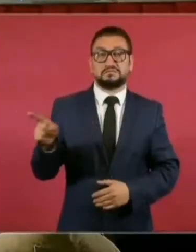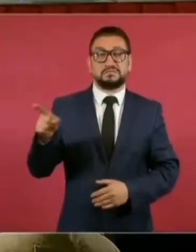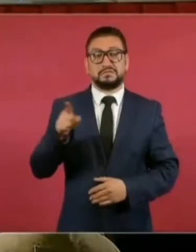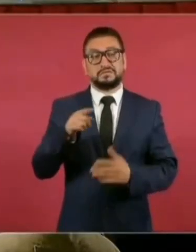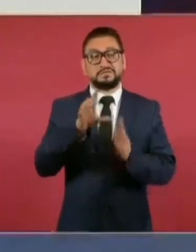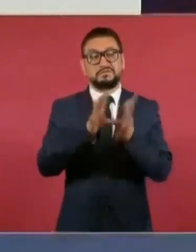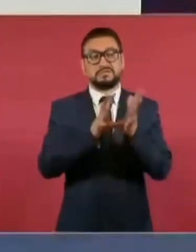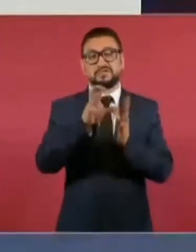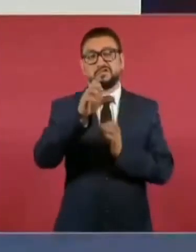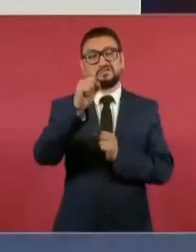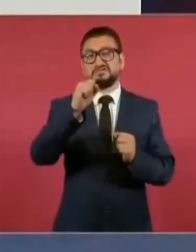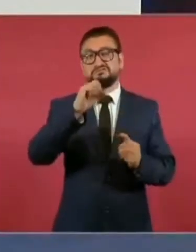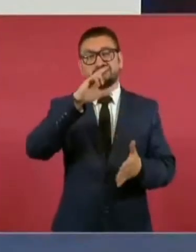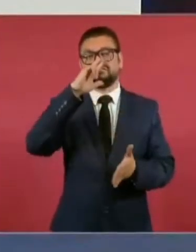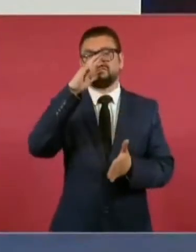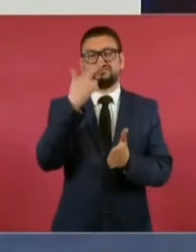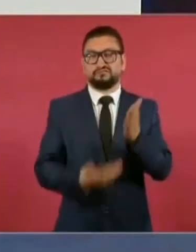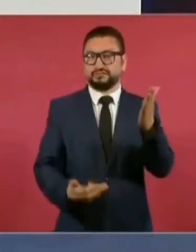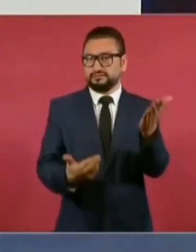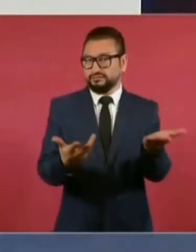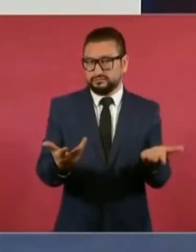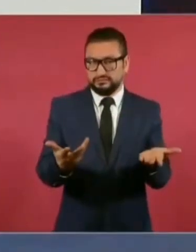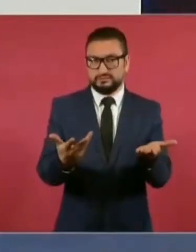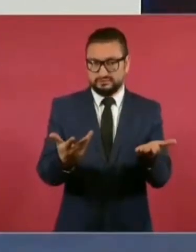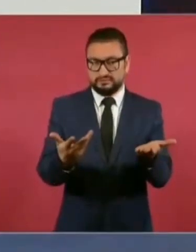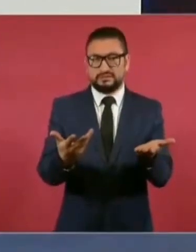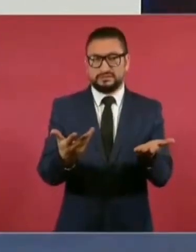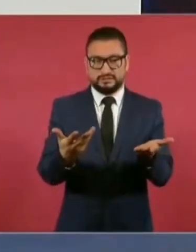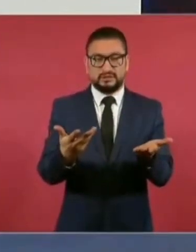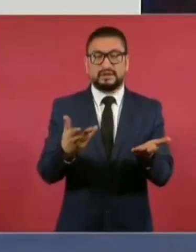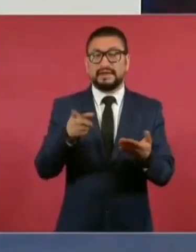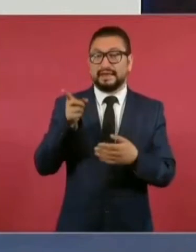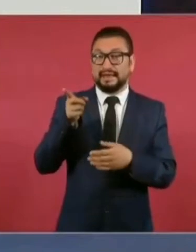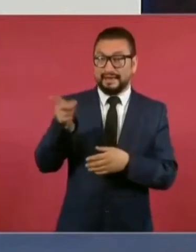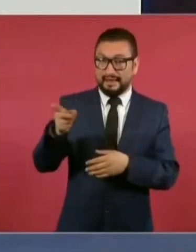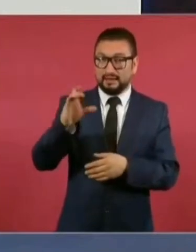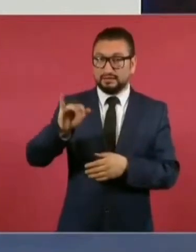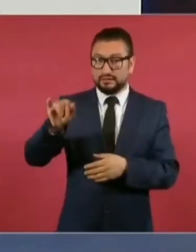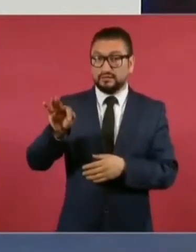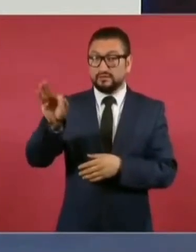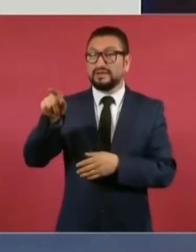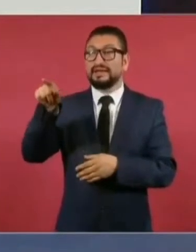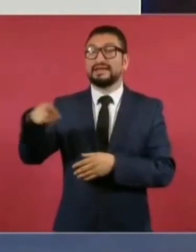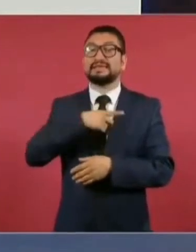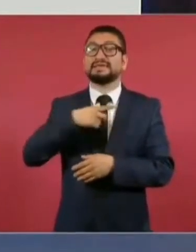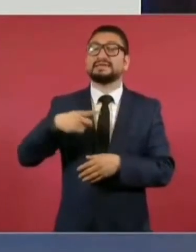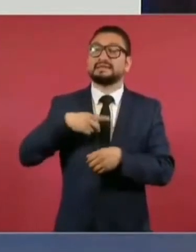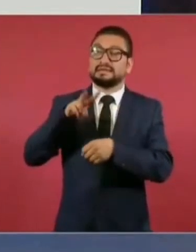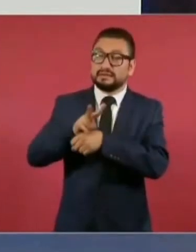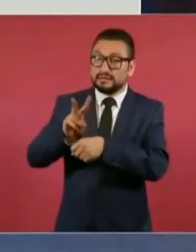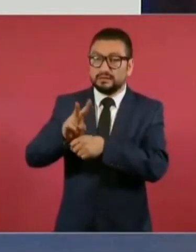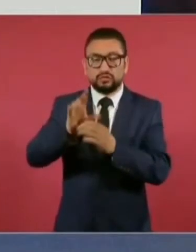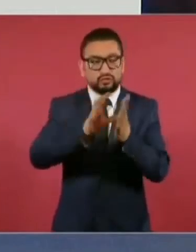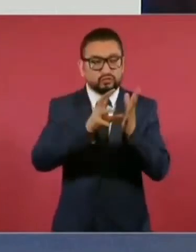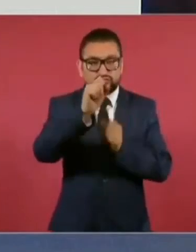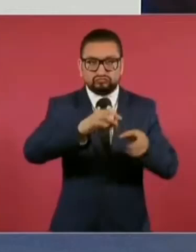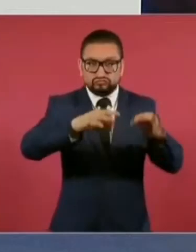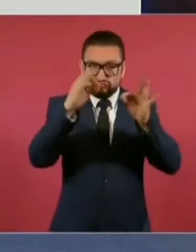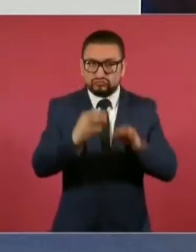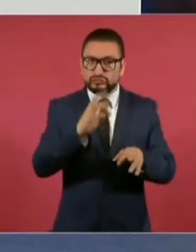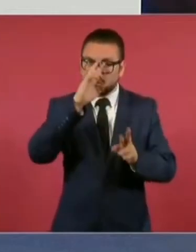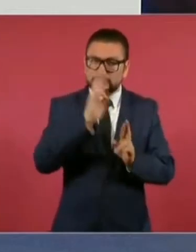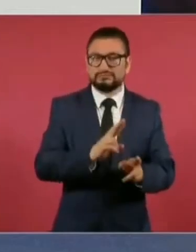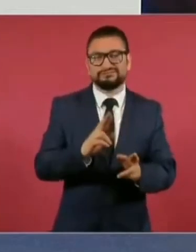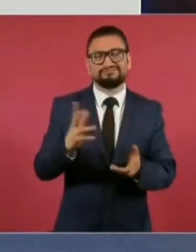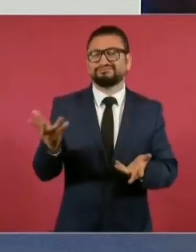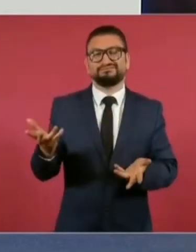la Constitución, cuando se supone debería ser este órgano que vigilara el cumplimiento de la Constitución.